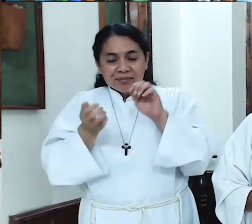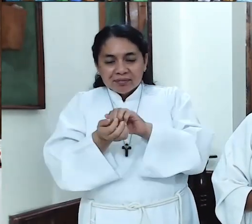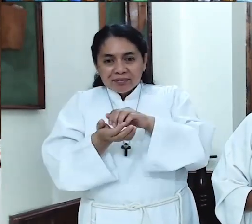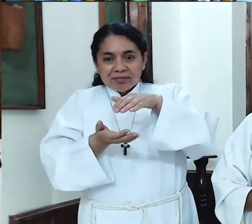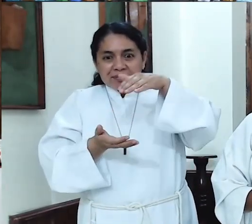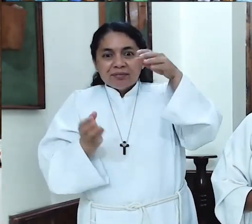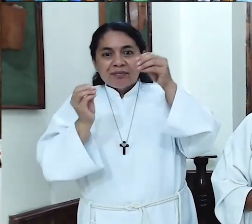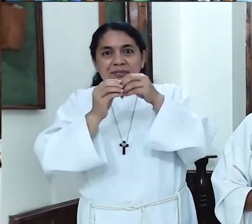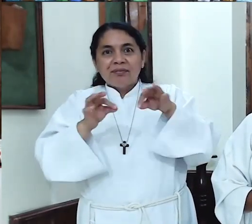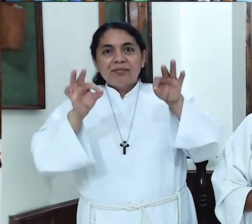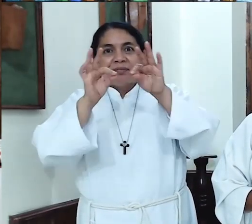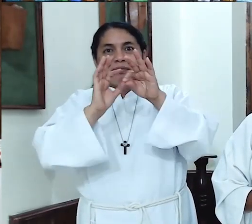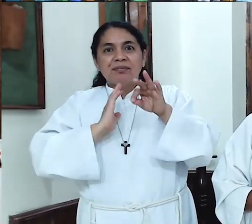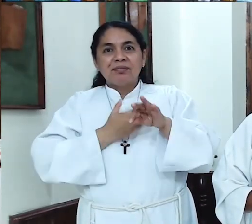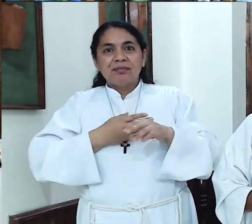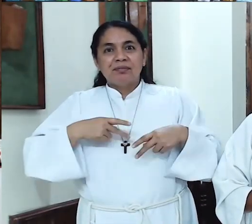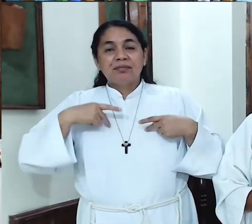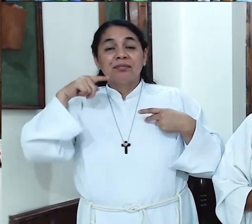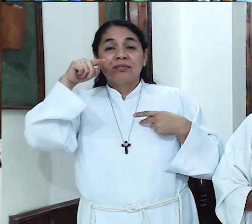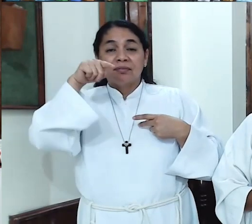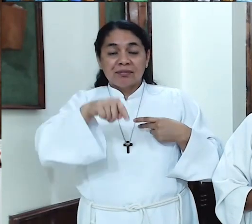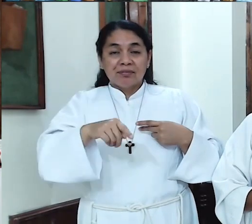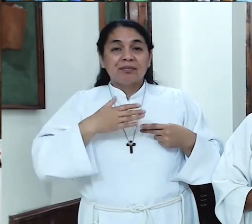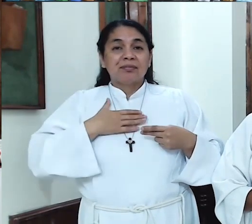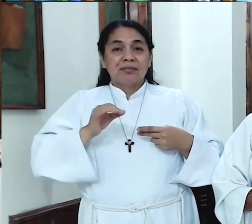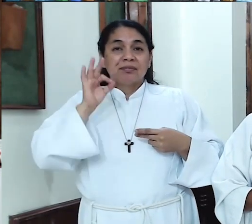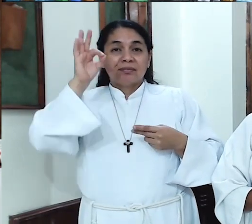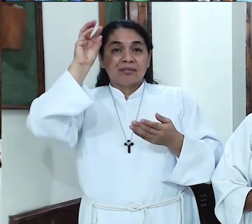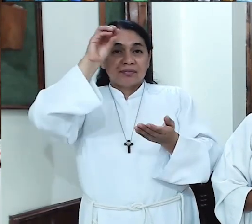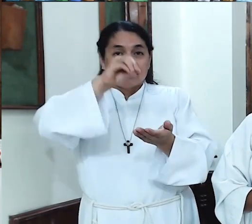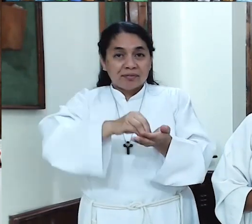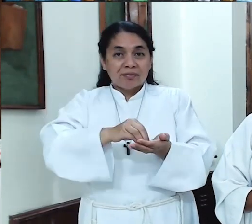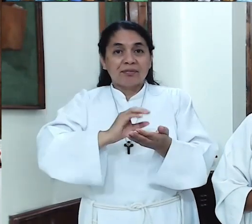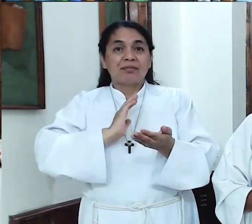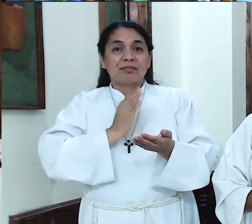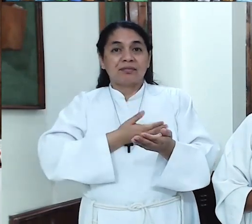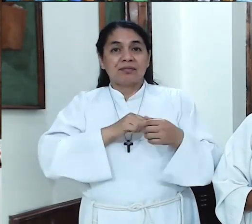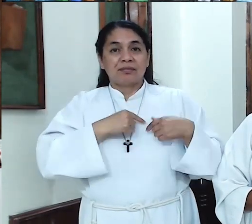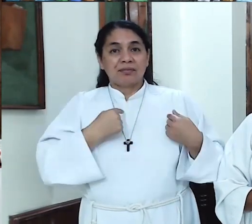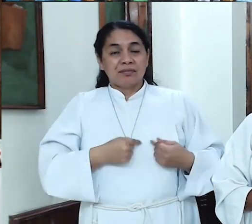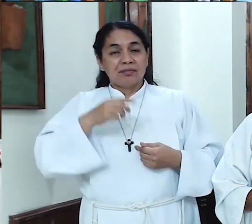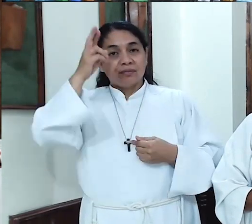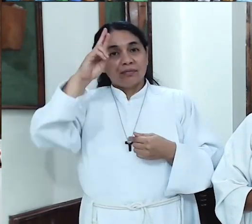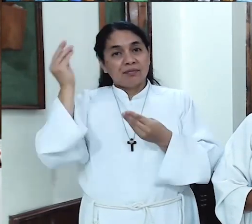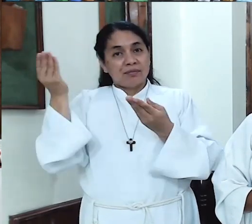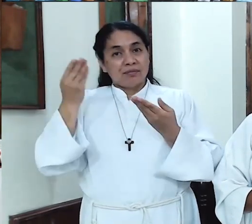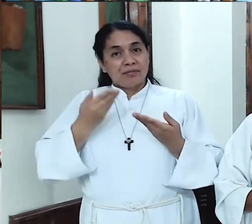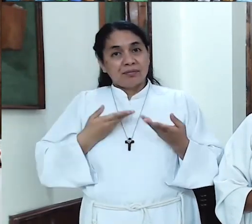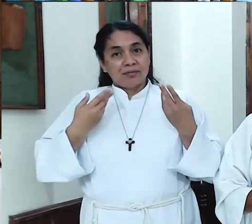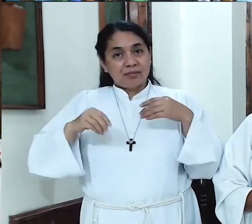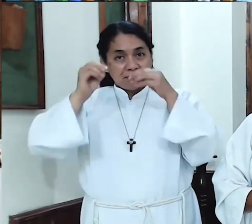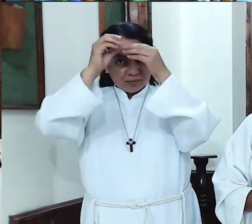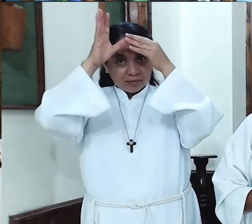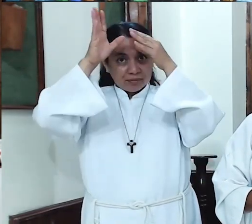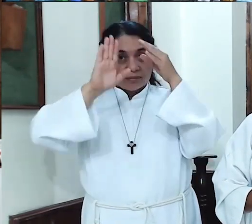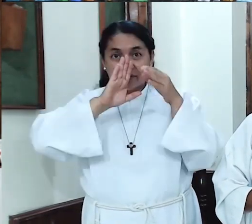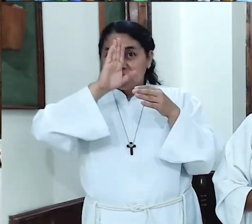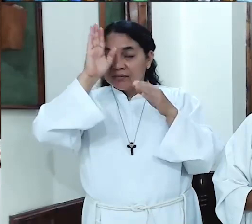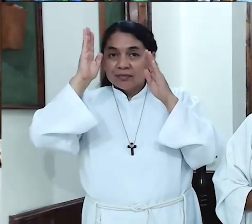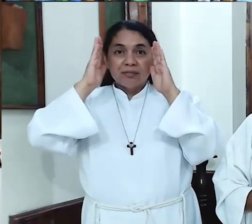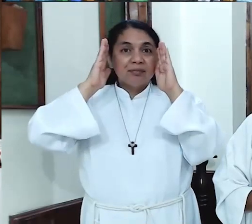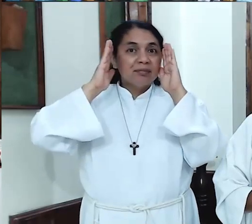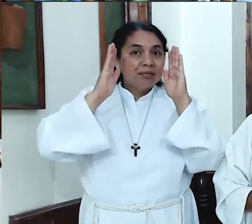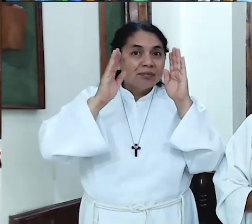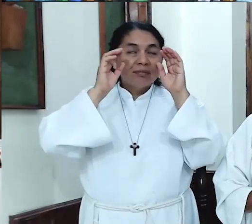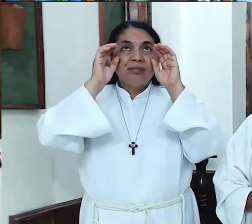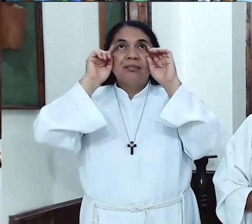vida, porque ahí estará nuestro corazón. Y que el Señor nos dé también la sabiduría para estar siempre atentos